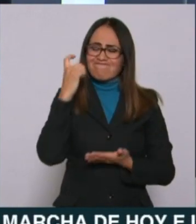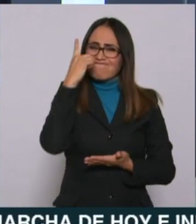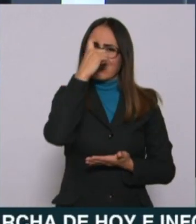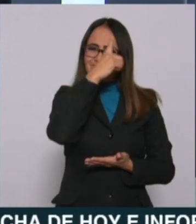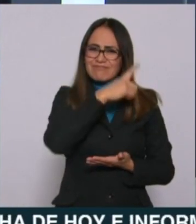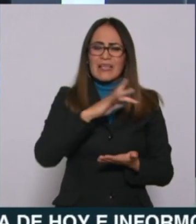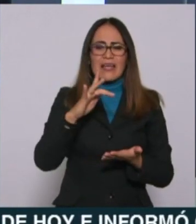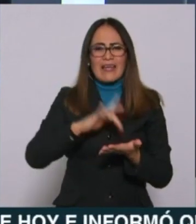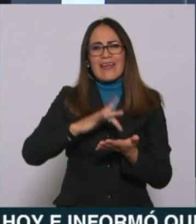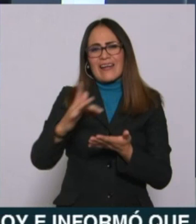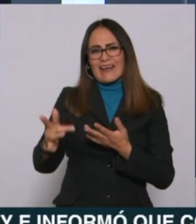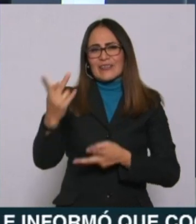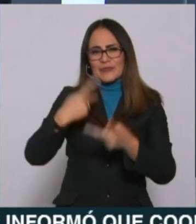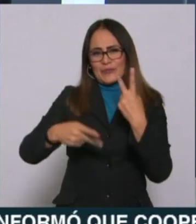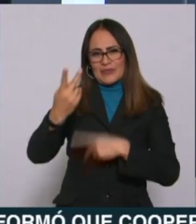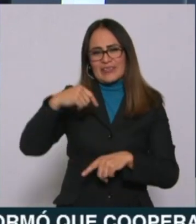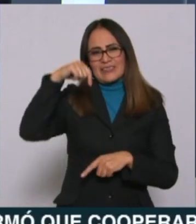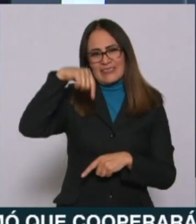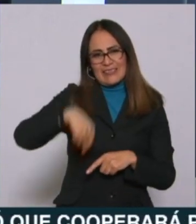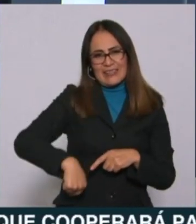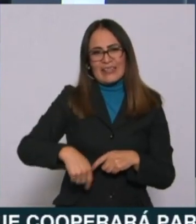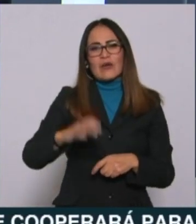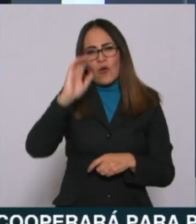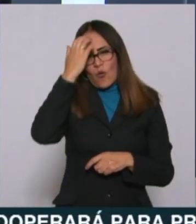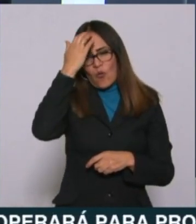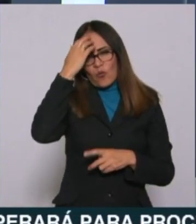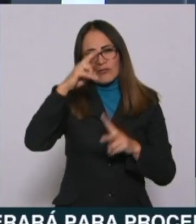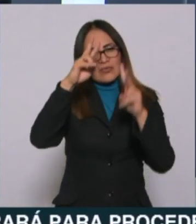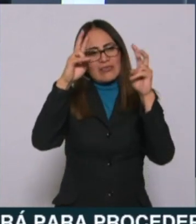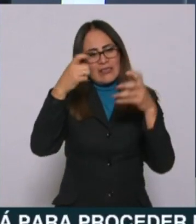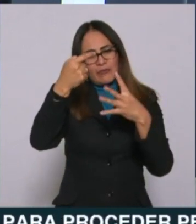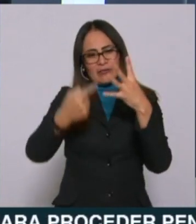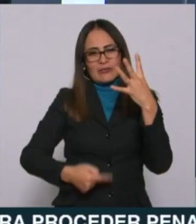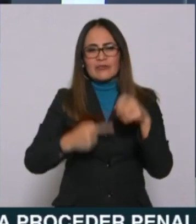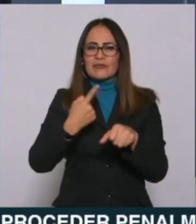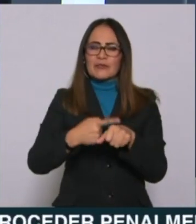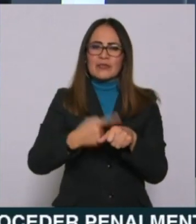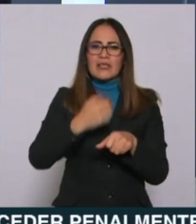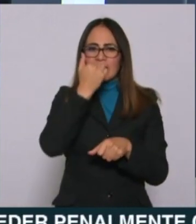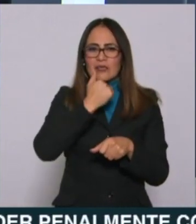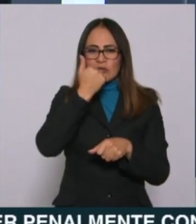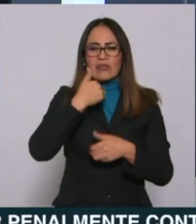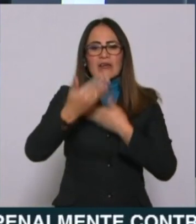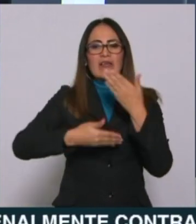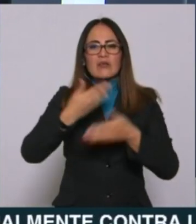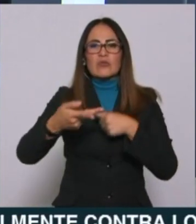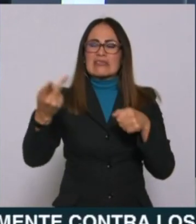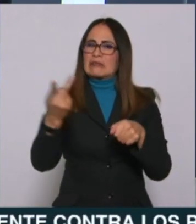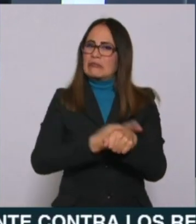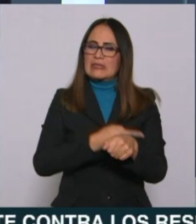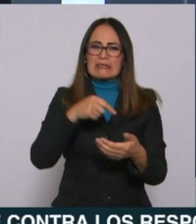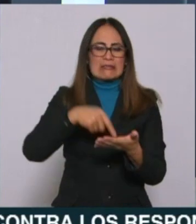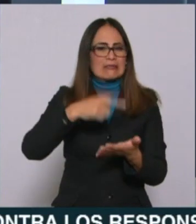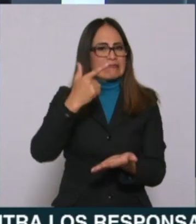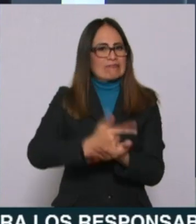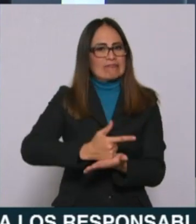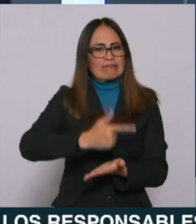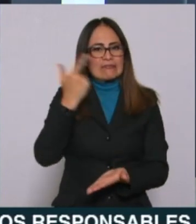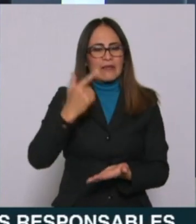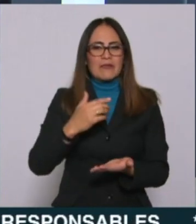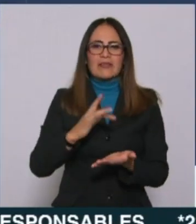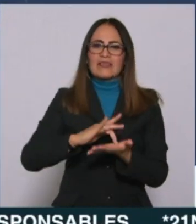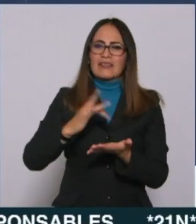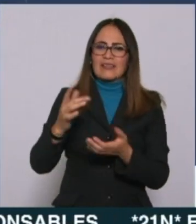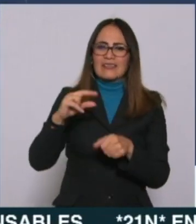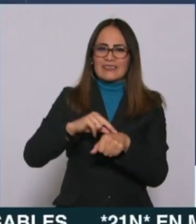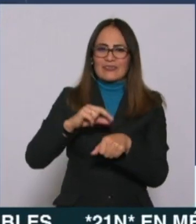a charlar con nosotros y darnos a conocer esto sobre la diabetes y sobre las consecuencias fatales que puede traer. Doctor Romero, un